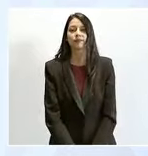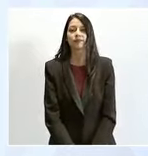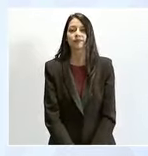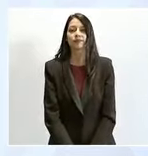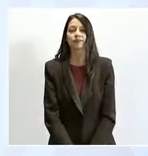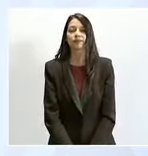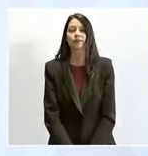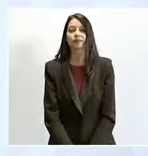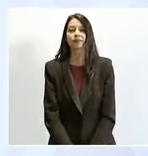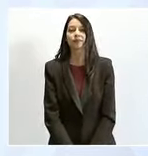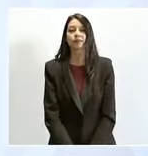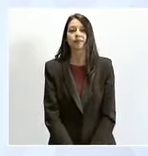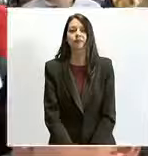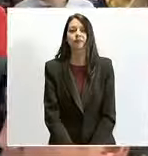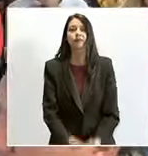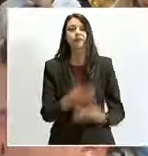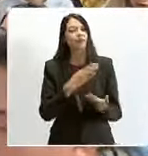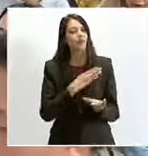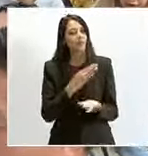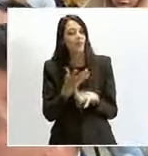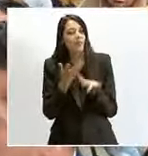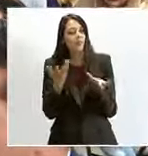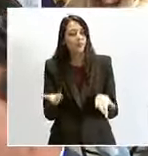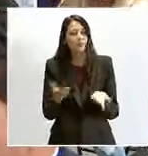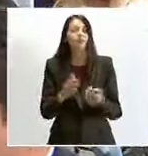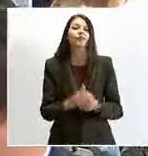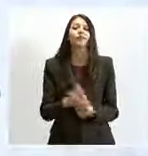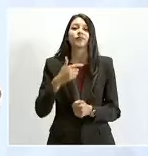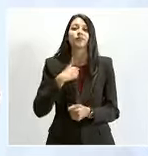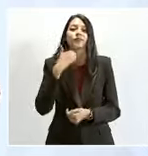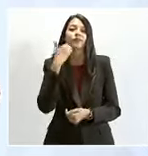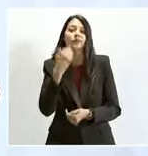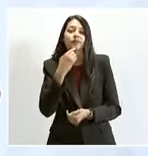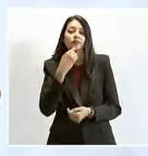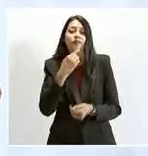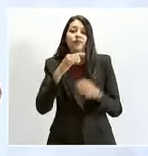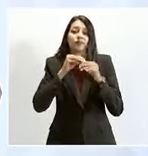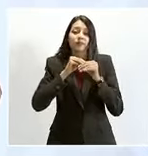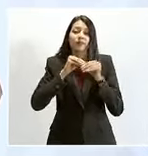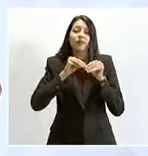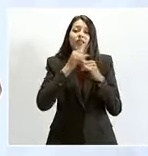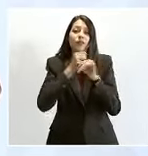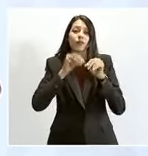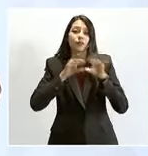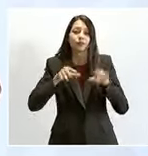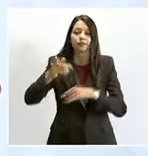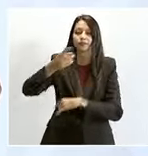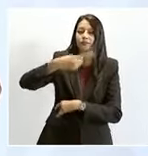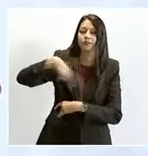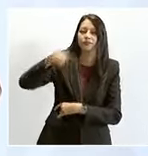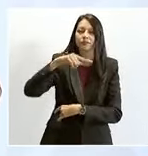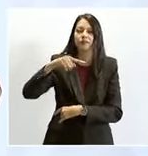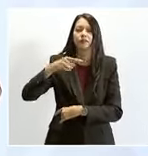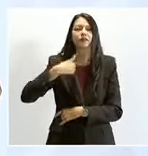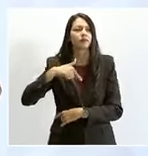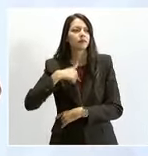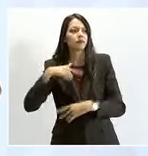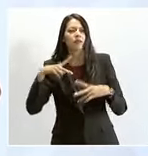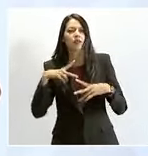Bueno entonces quiero informar a ustedes que vamos a fundar